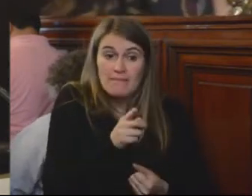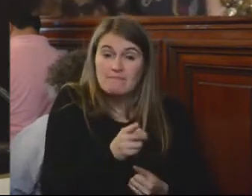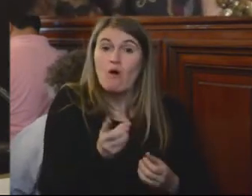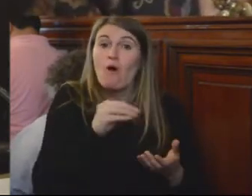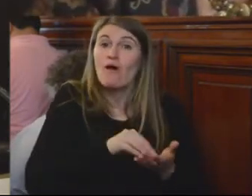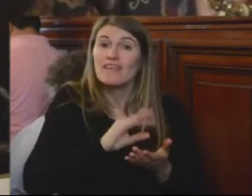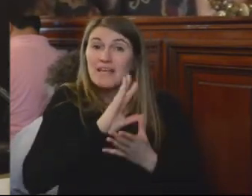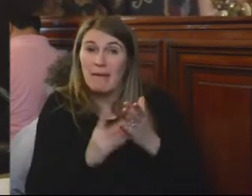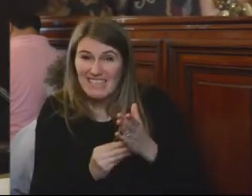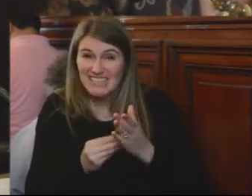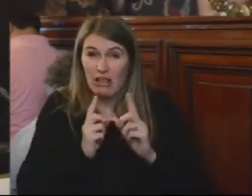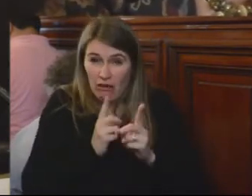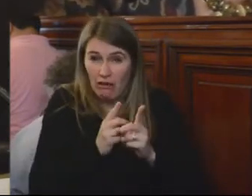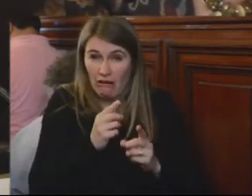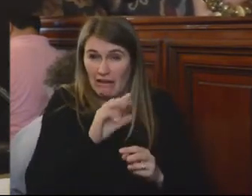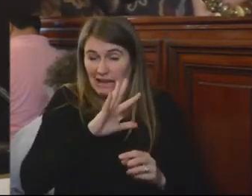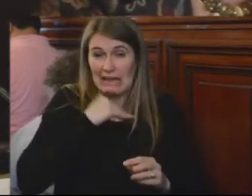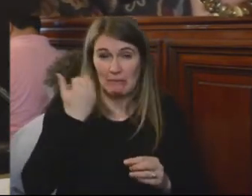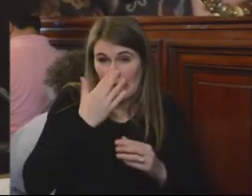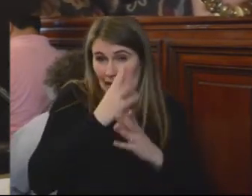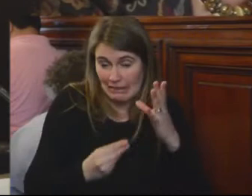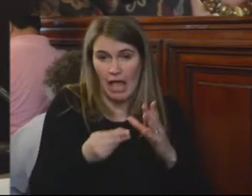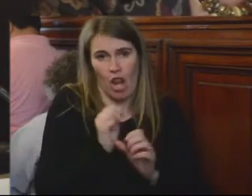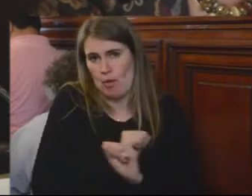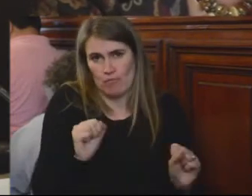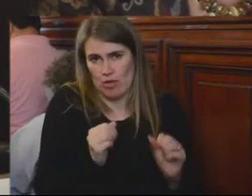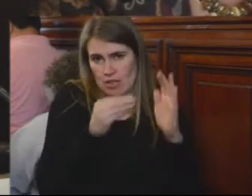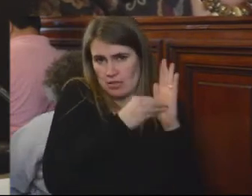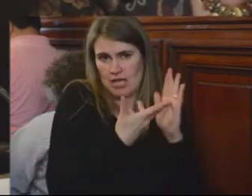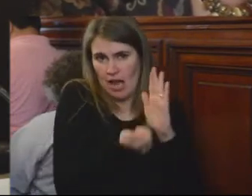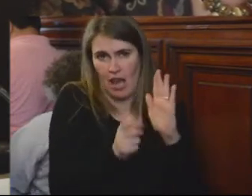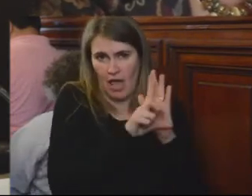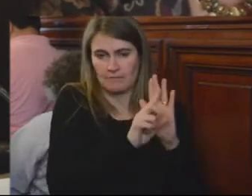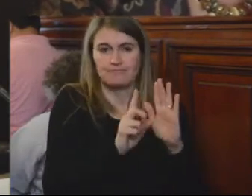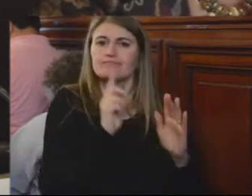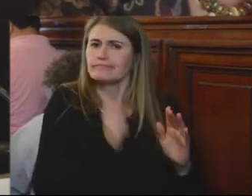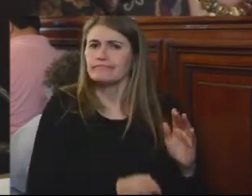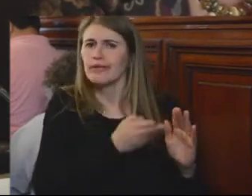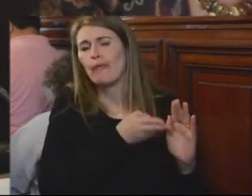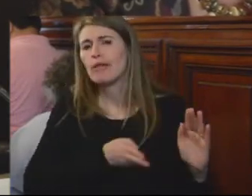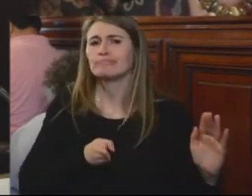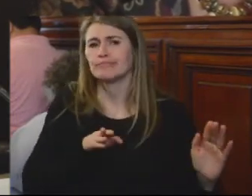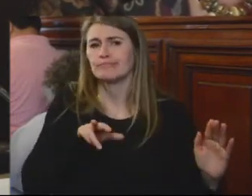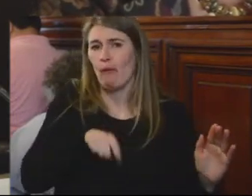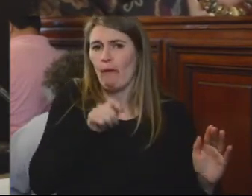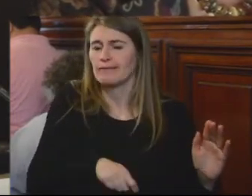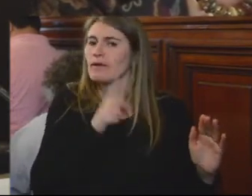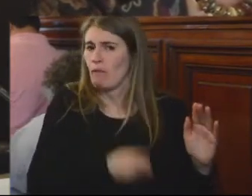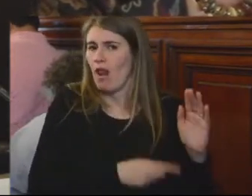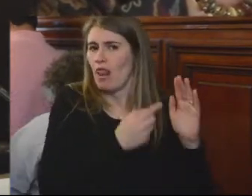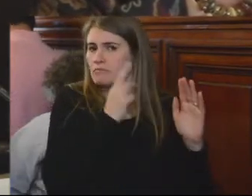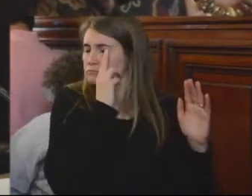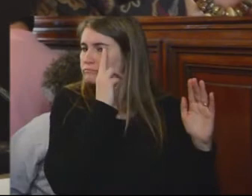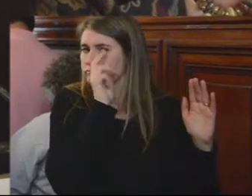humanidad así los tribunales inferiores se apartaron de la doctrina fijada por la corte sin embargo nuestra preocupación radica